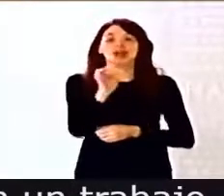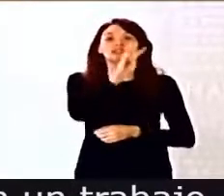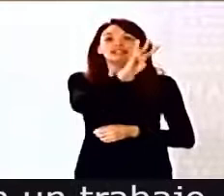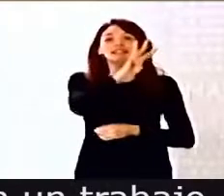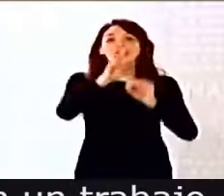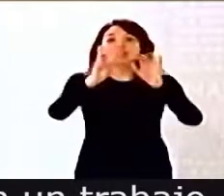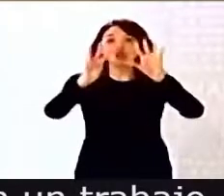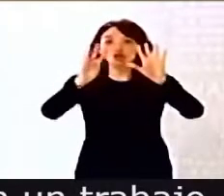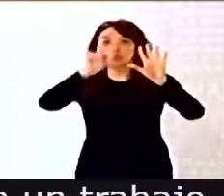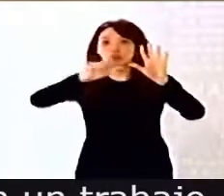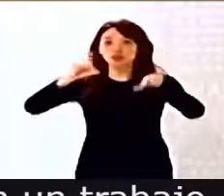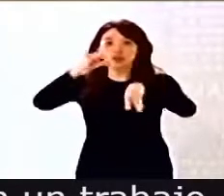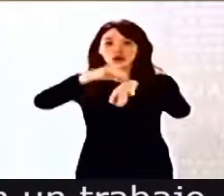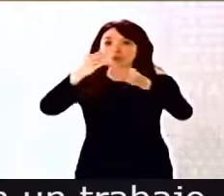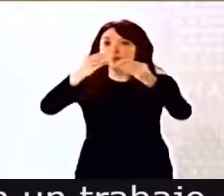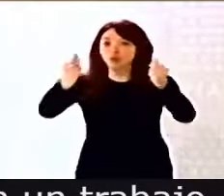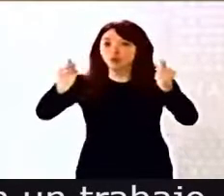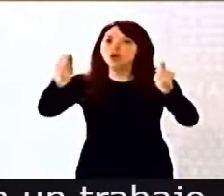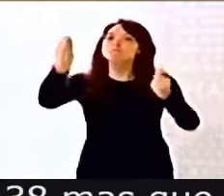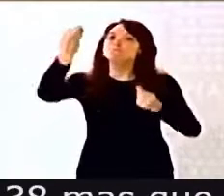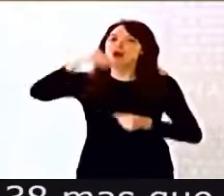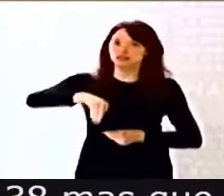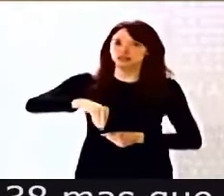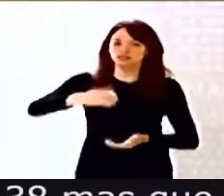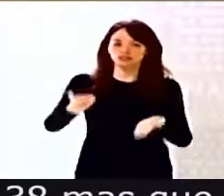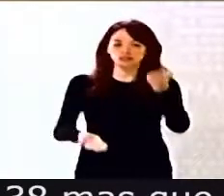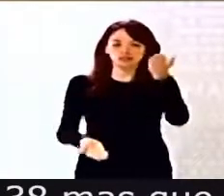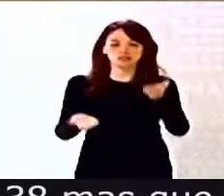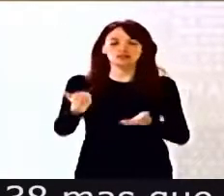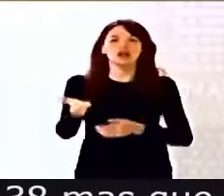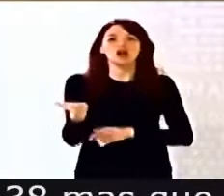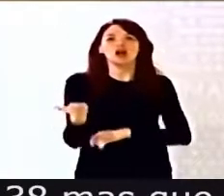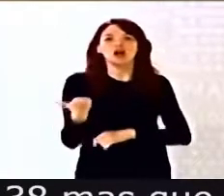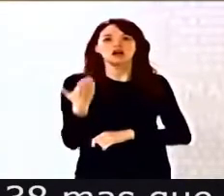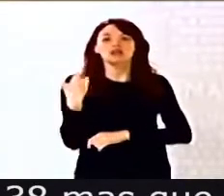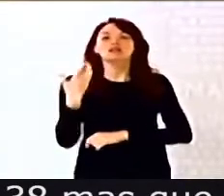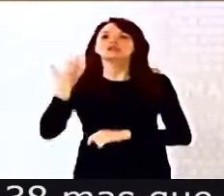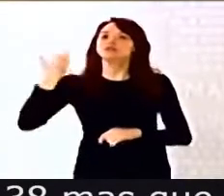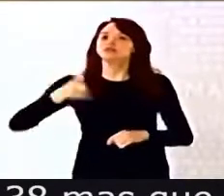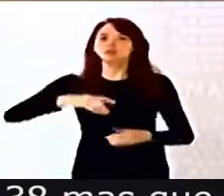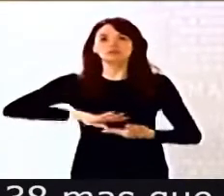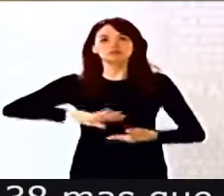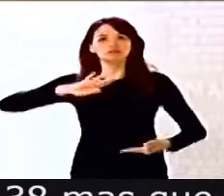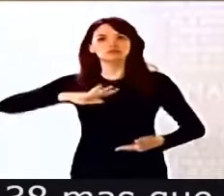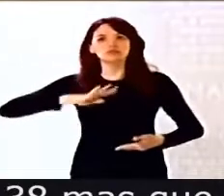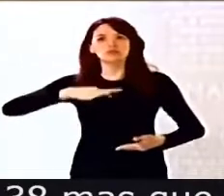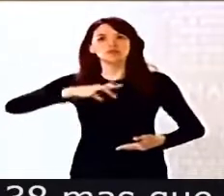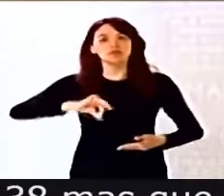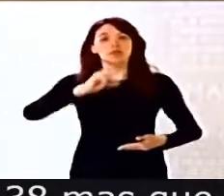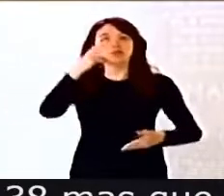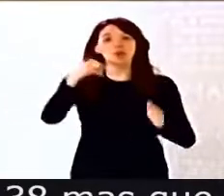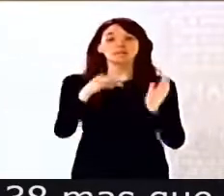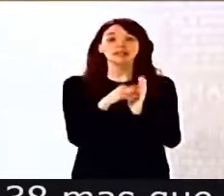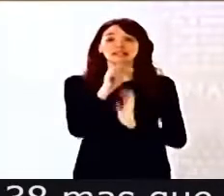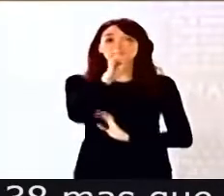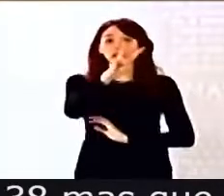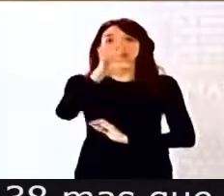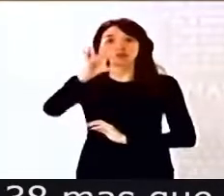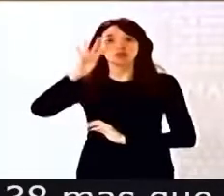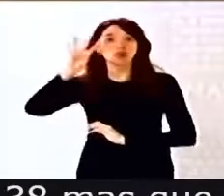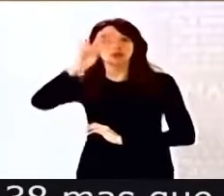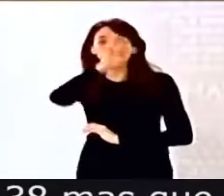ayer, lo que supone que ya hemos sido capaces de que 2.354